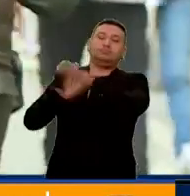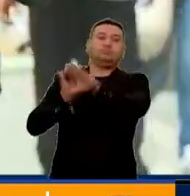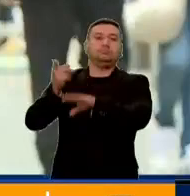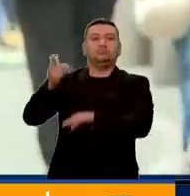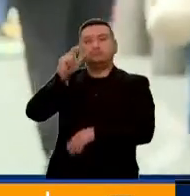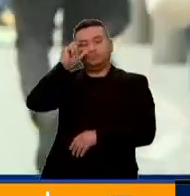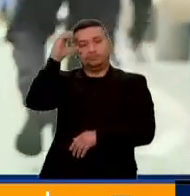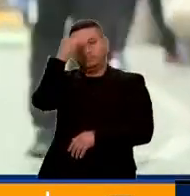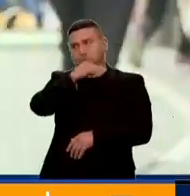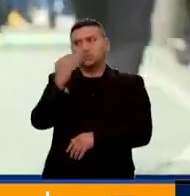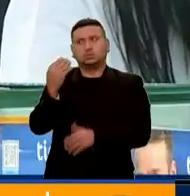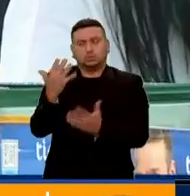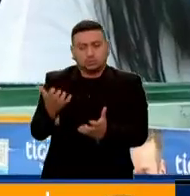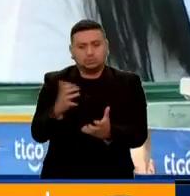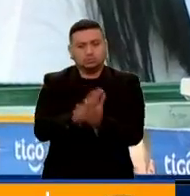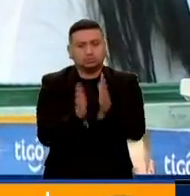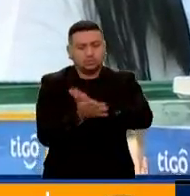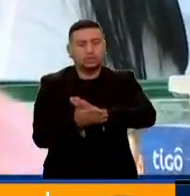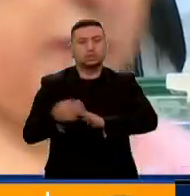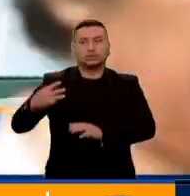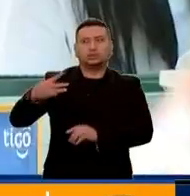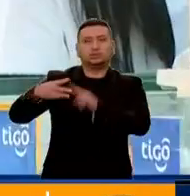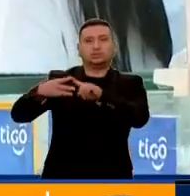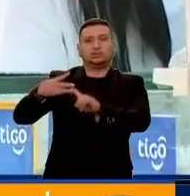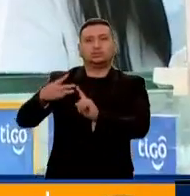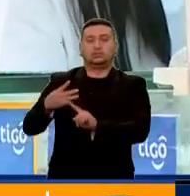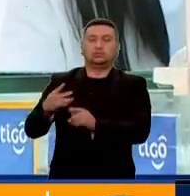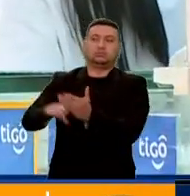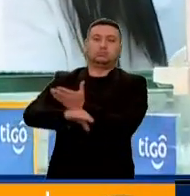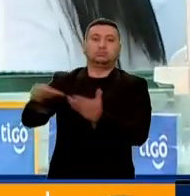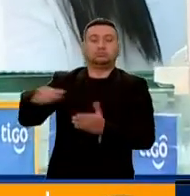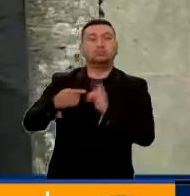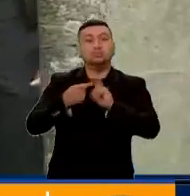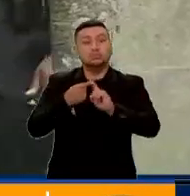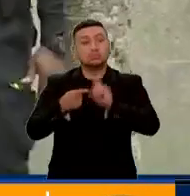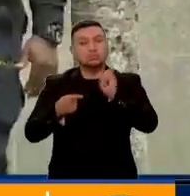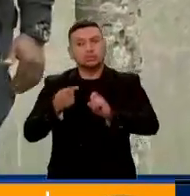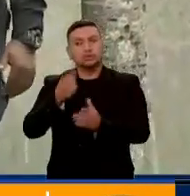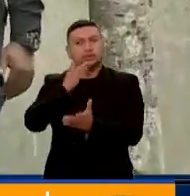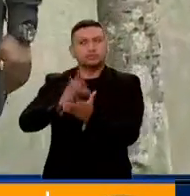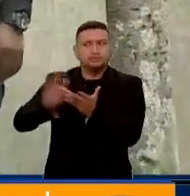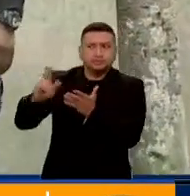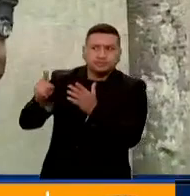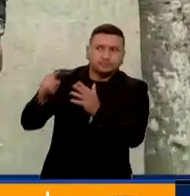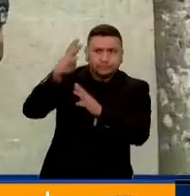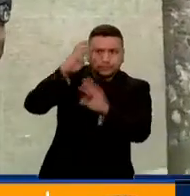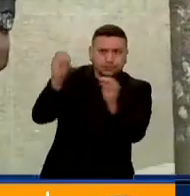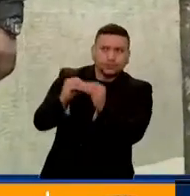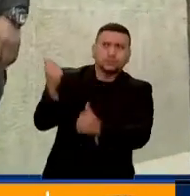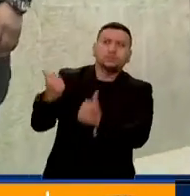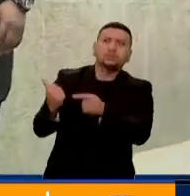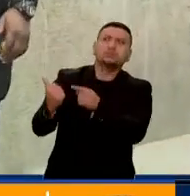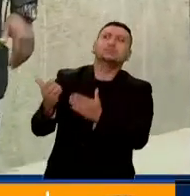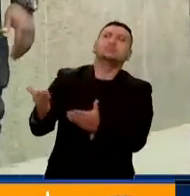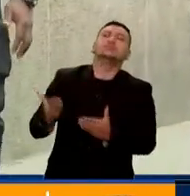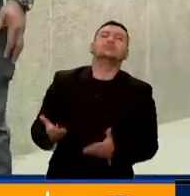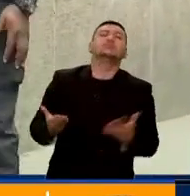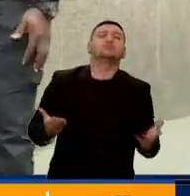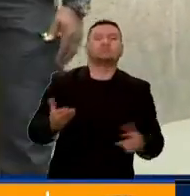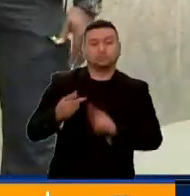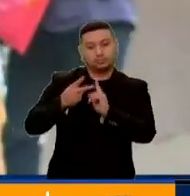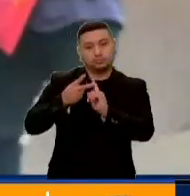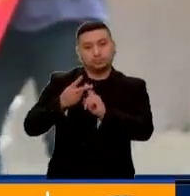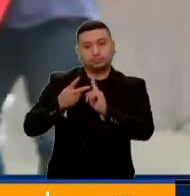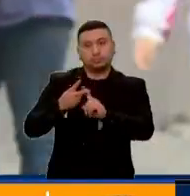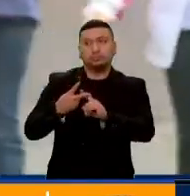total. Dice que la primera es que sean transparentes y se cuente qué es lo que se está negociando. La segunda es que se incluyan a las víctimas y